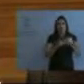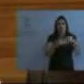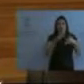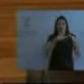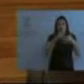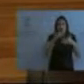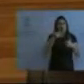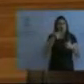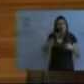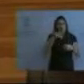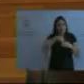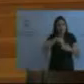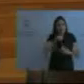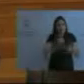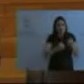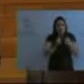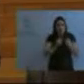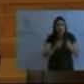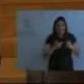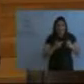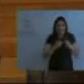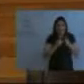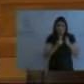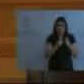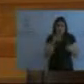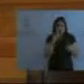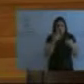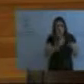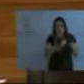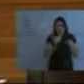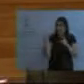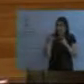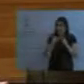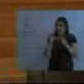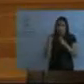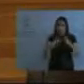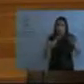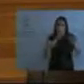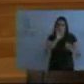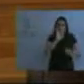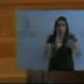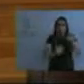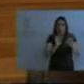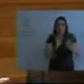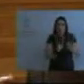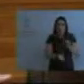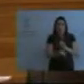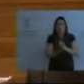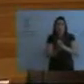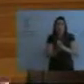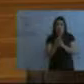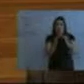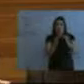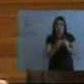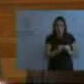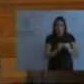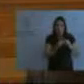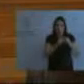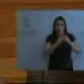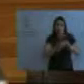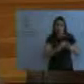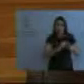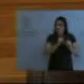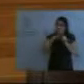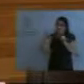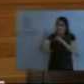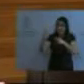sector clave en nuestra economía, un sector que es eminentemente exportador, con más del 90% de la producción de buques que van hacia el mercado internacional,